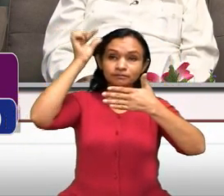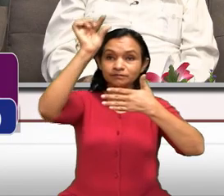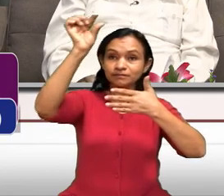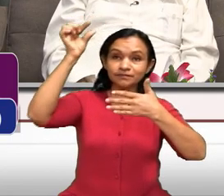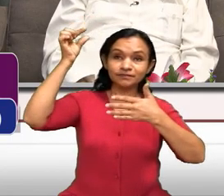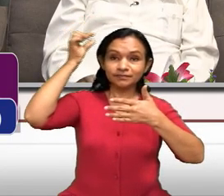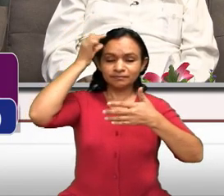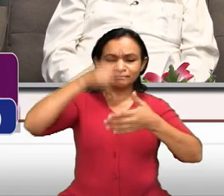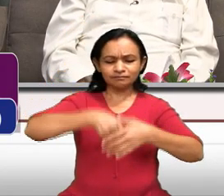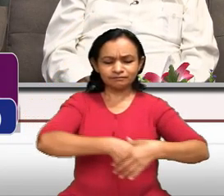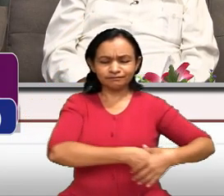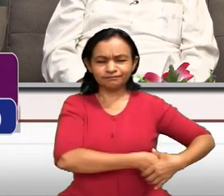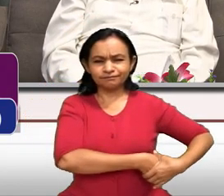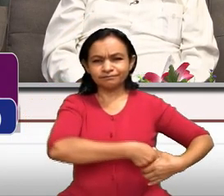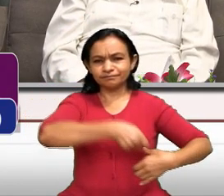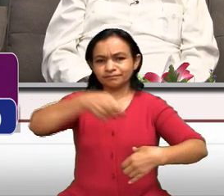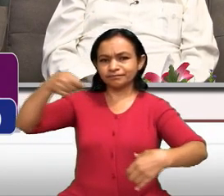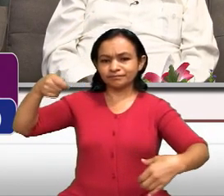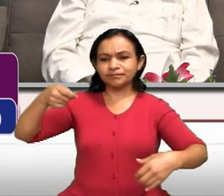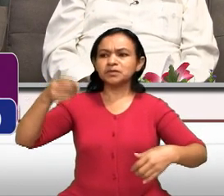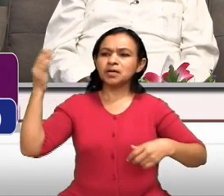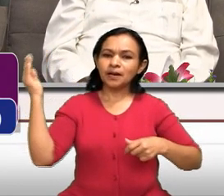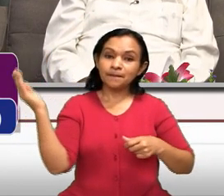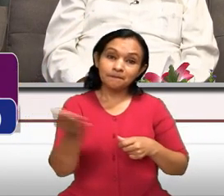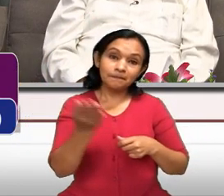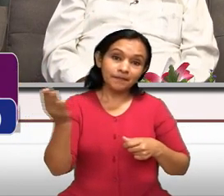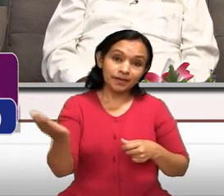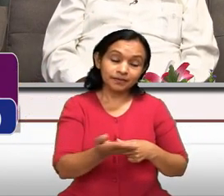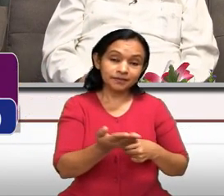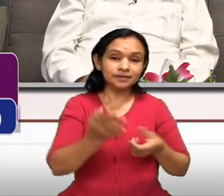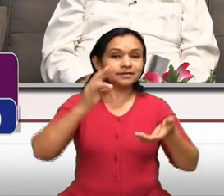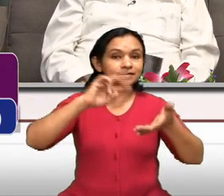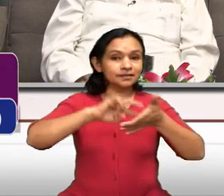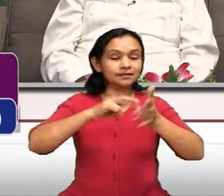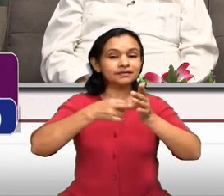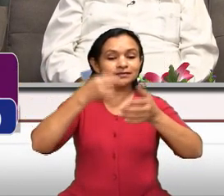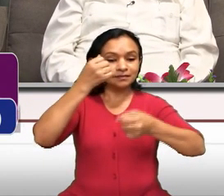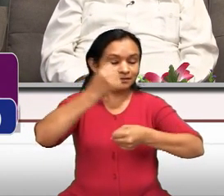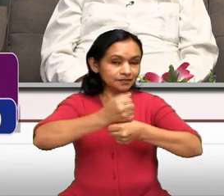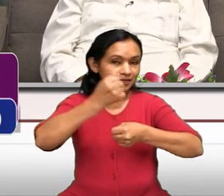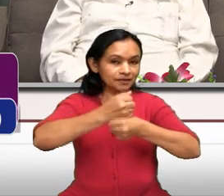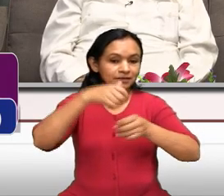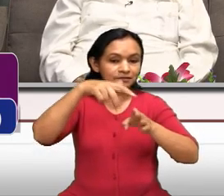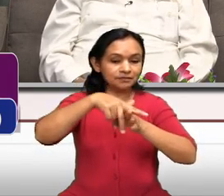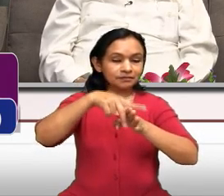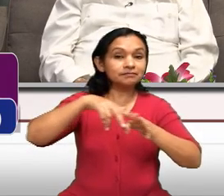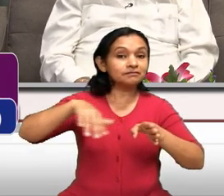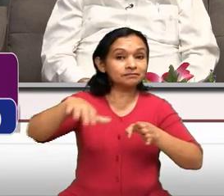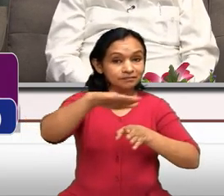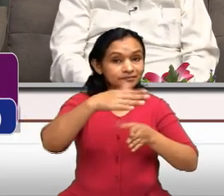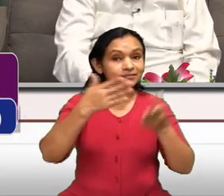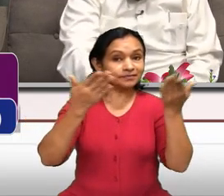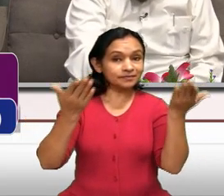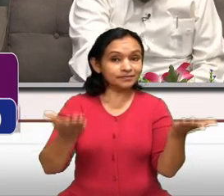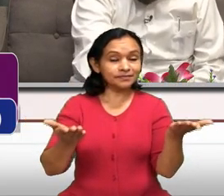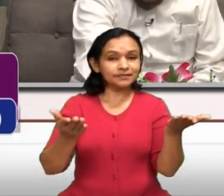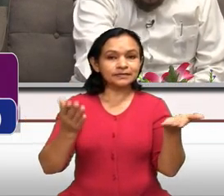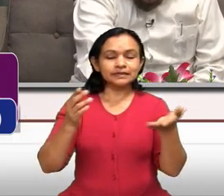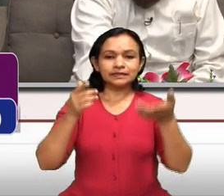Su espada fue el machete, símbolo del trabajo campesino. Es decir, ese